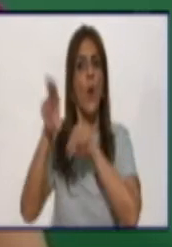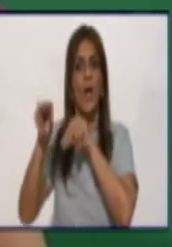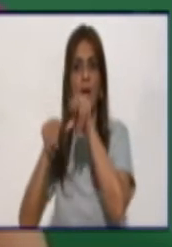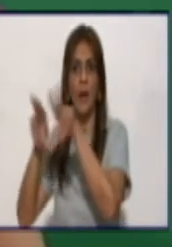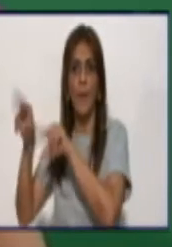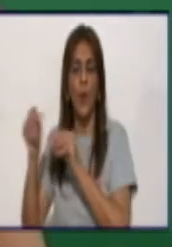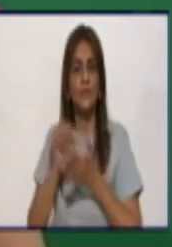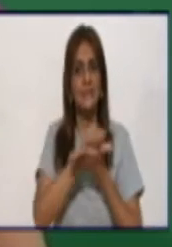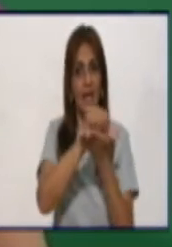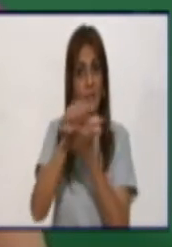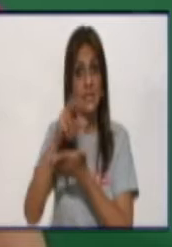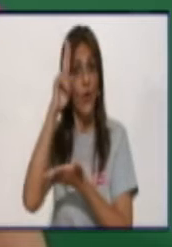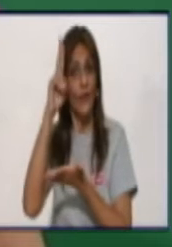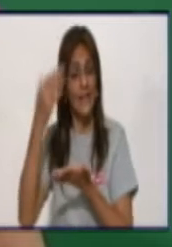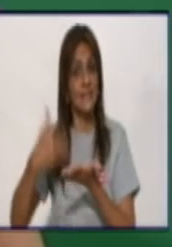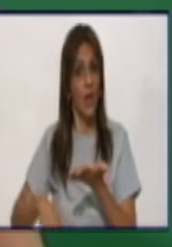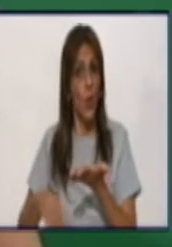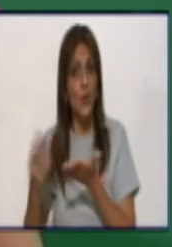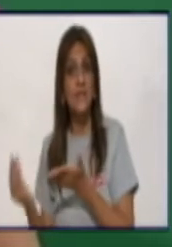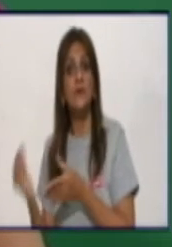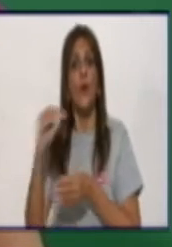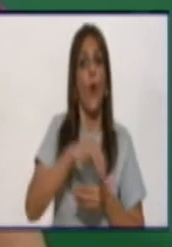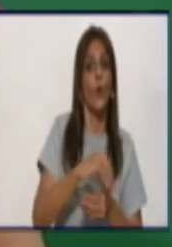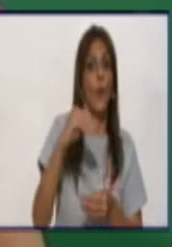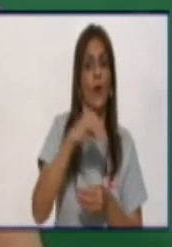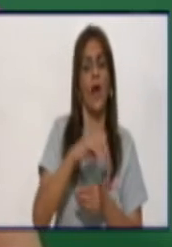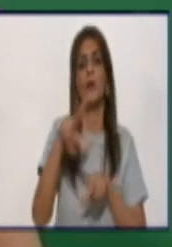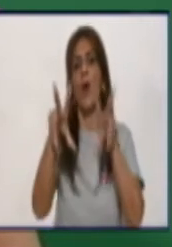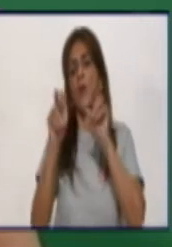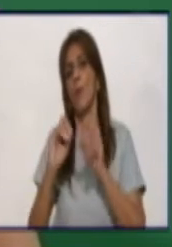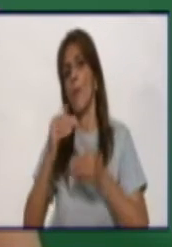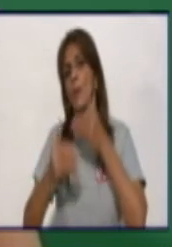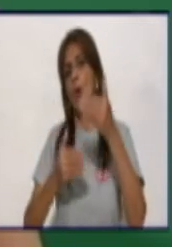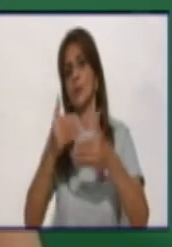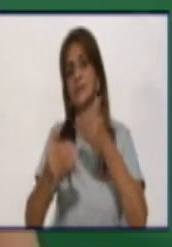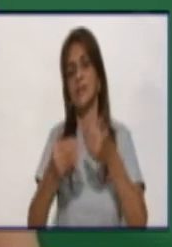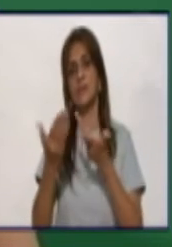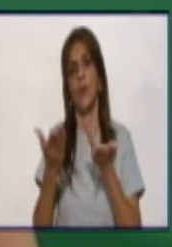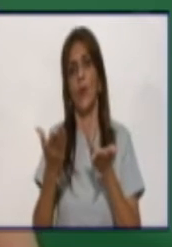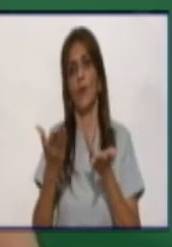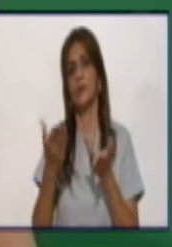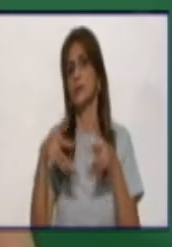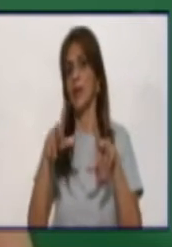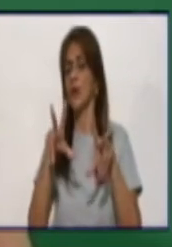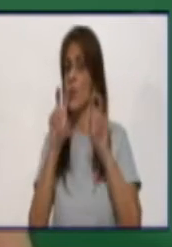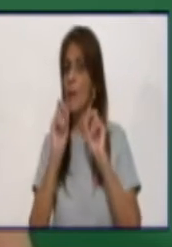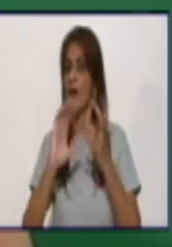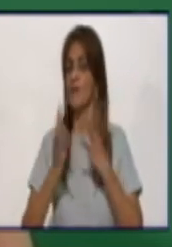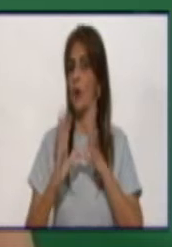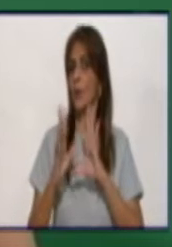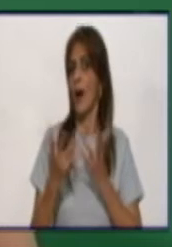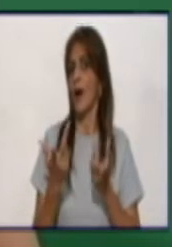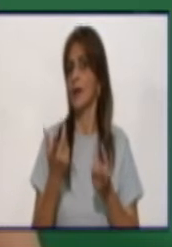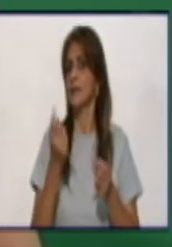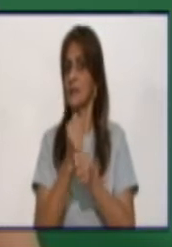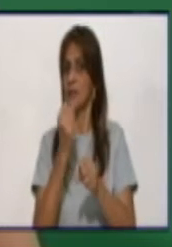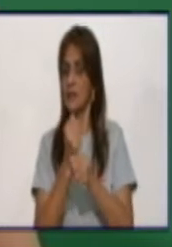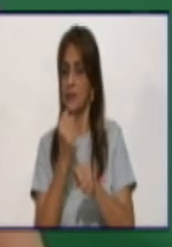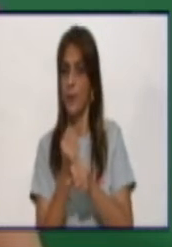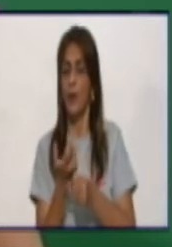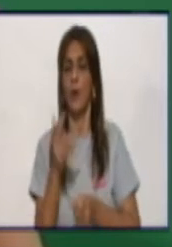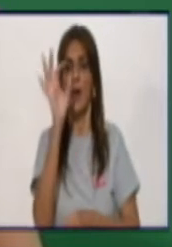a este proceso de nueva normalidad que si bien todavía desde el punto de vista epidemiológico en nuestra provincia tiene una